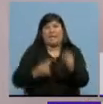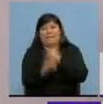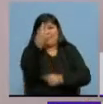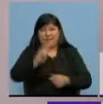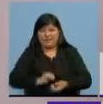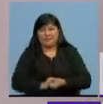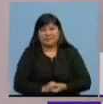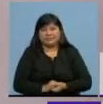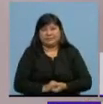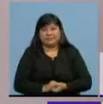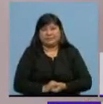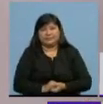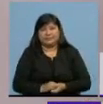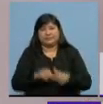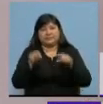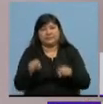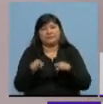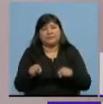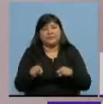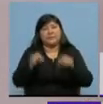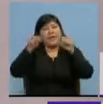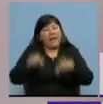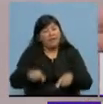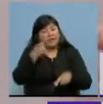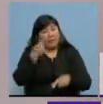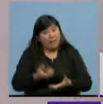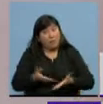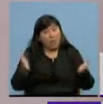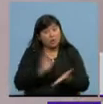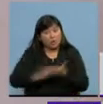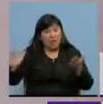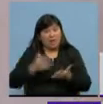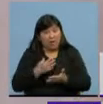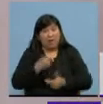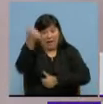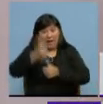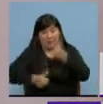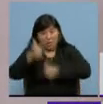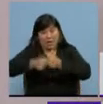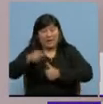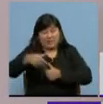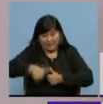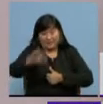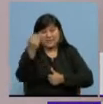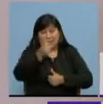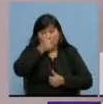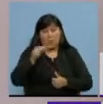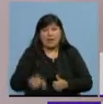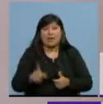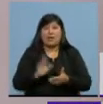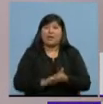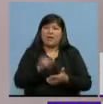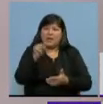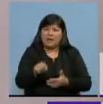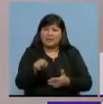nueva fecha en lo que hace al turismo carretera, que va a ser este fin de semana, y que han elegido también y han aceptado en